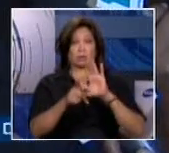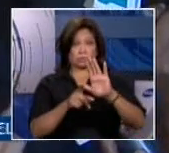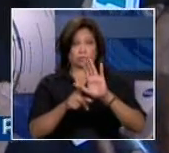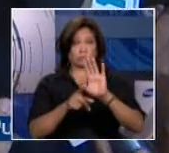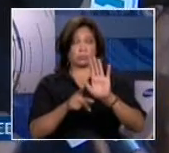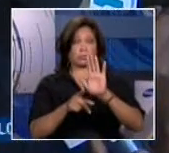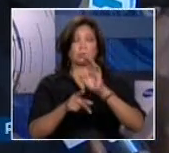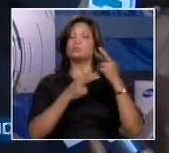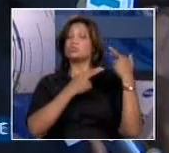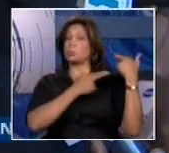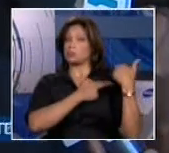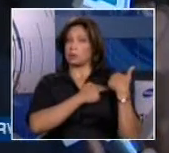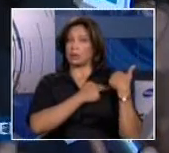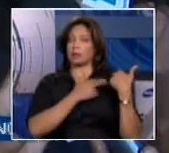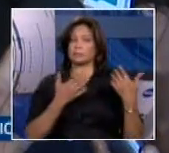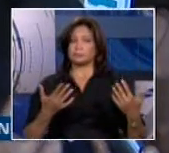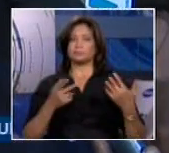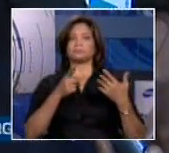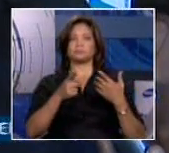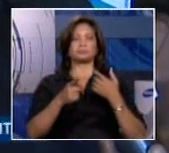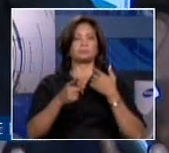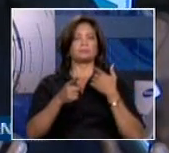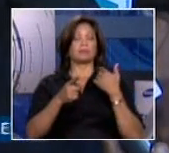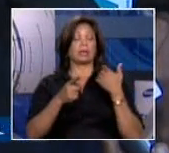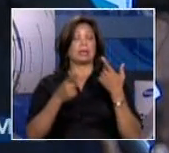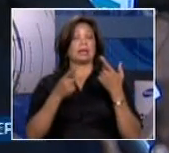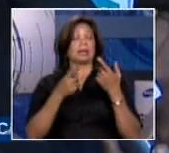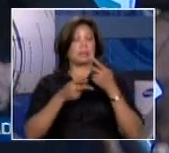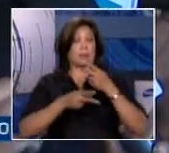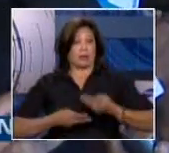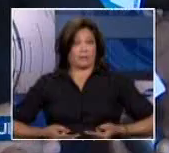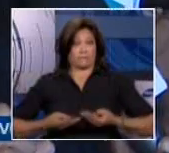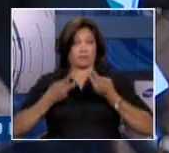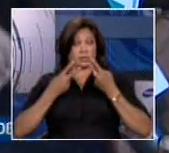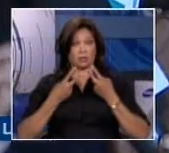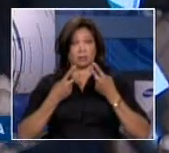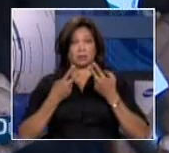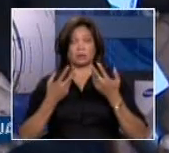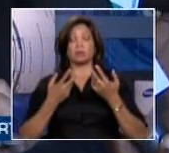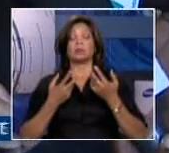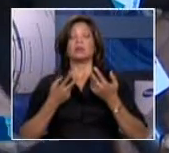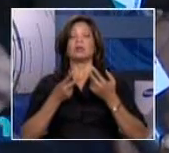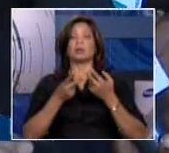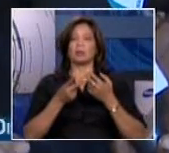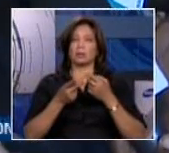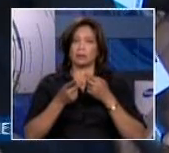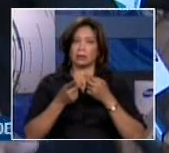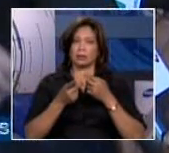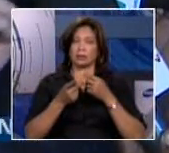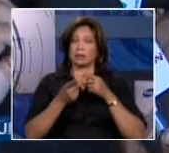persona y en su función descansa la seguridad y la vida